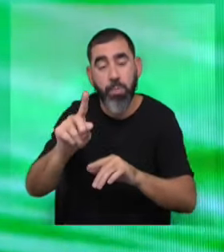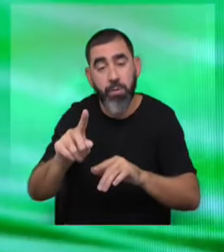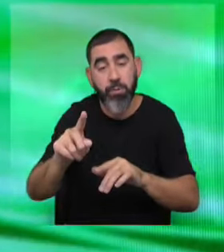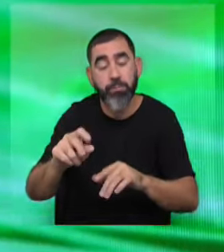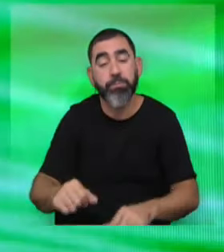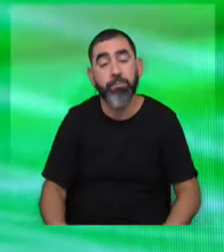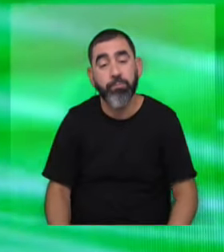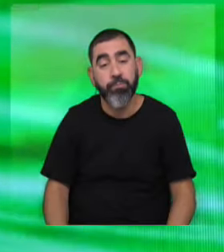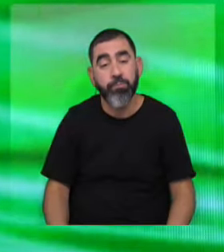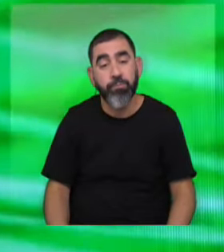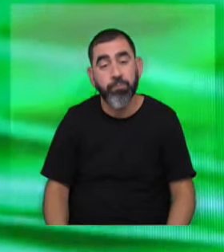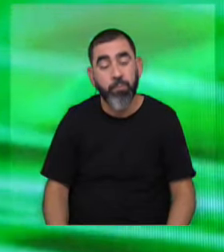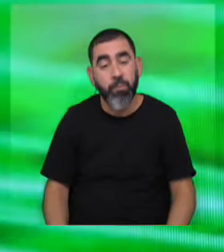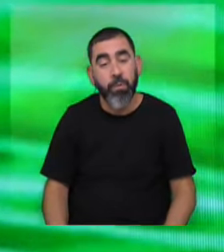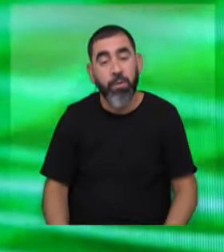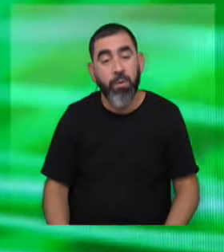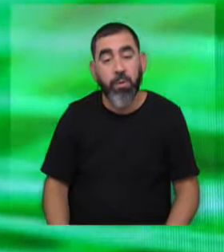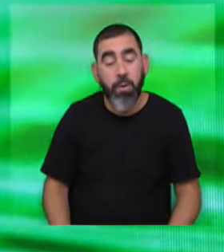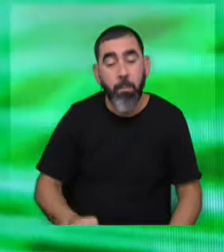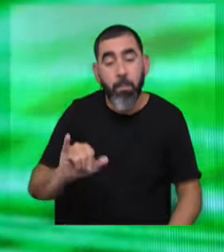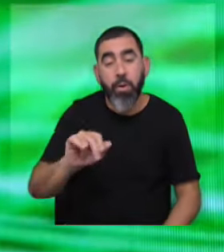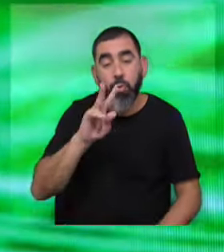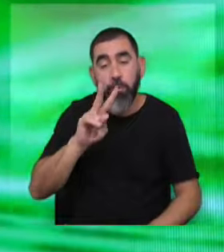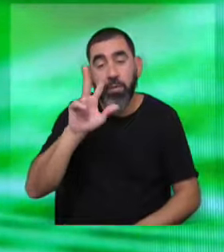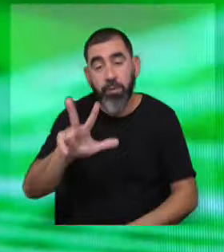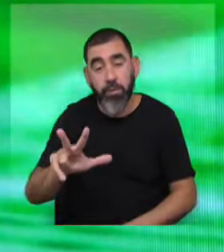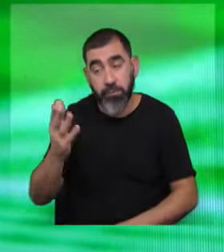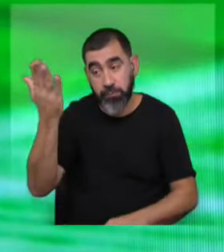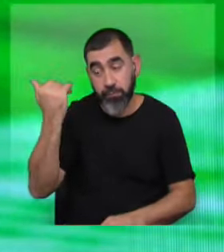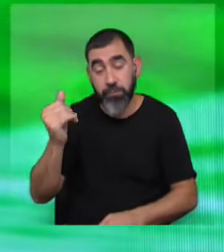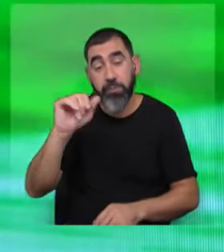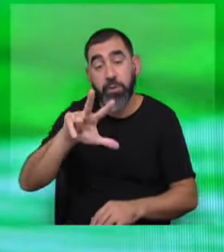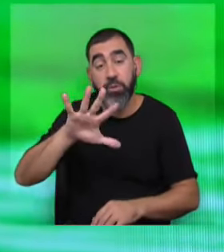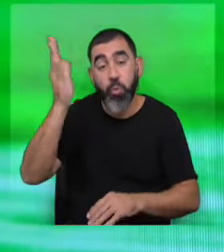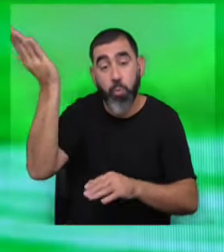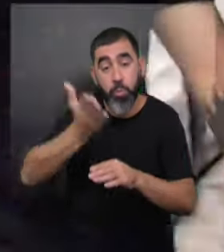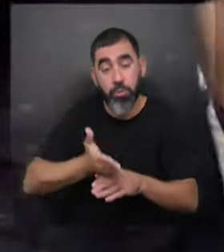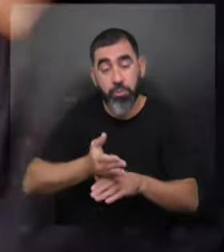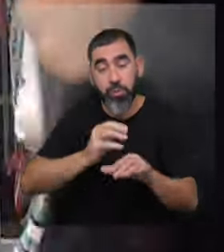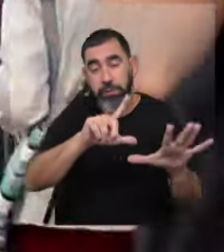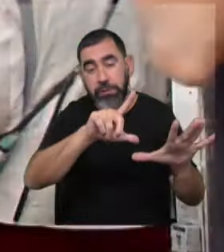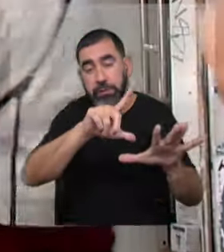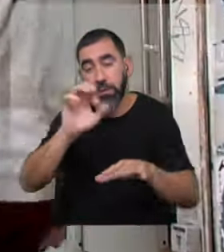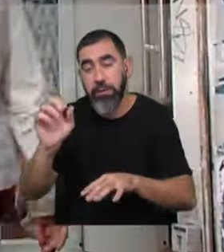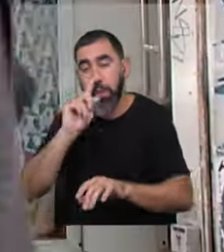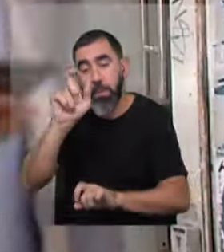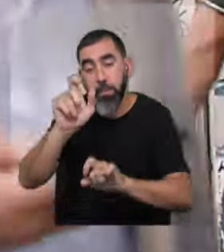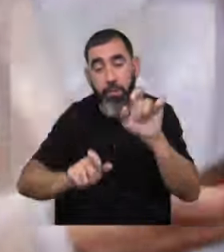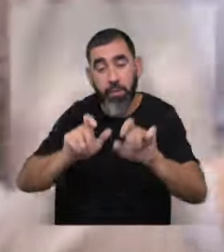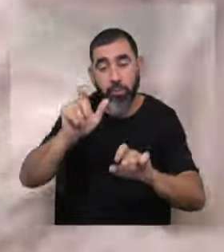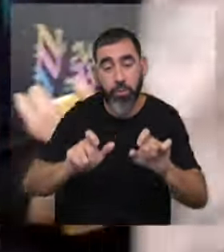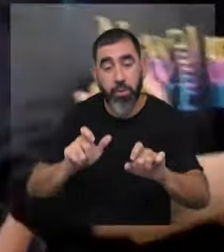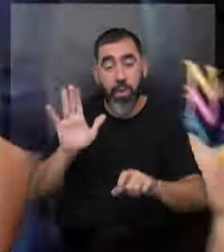Central, de una investigación que realizó en mayo del 23, el 35%, es decir, más o menos 700.000 personas,